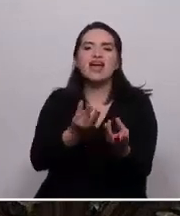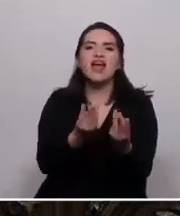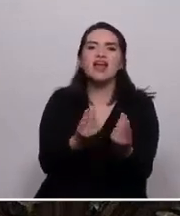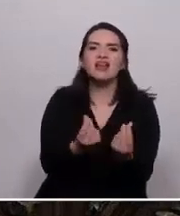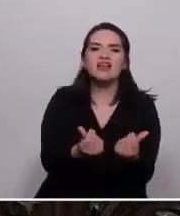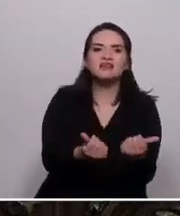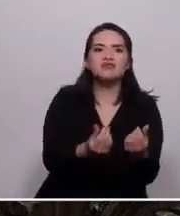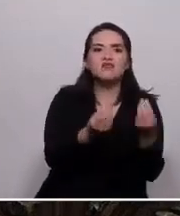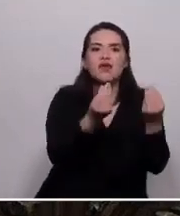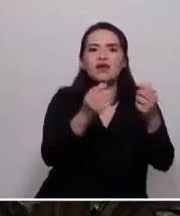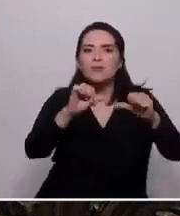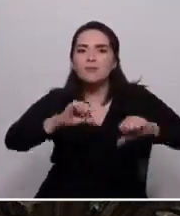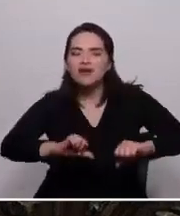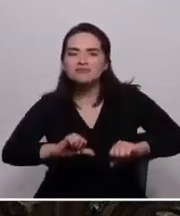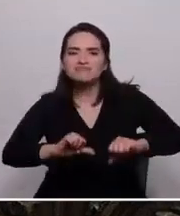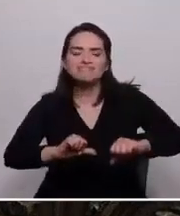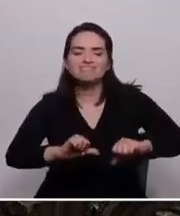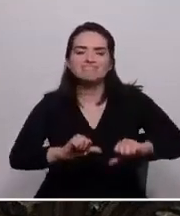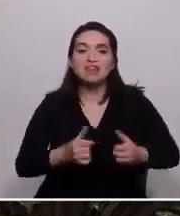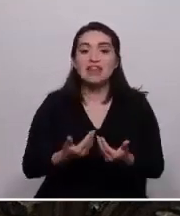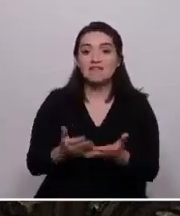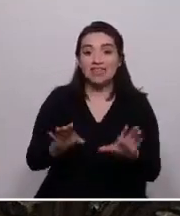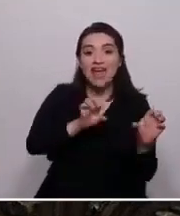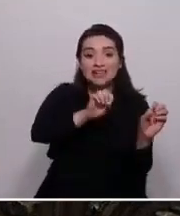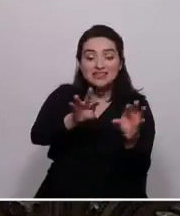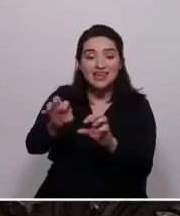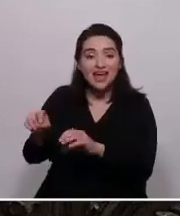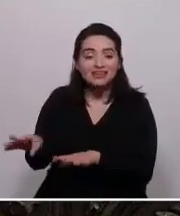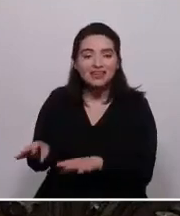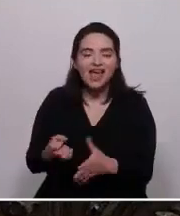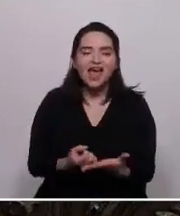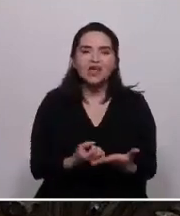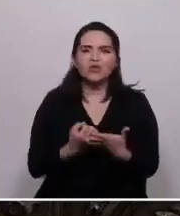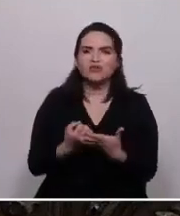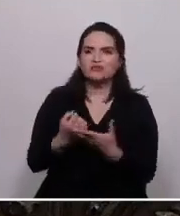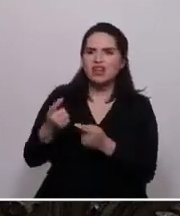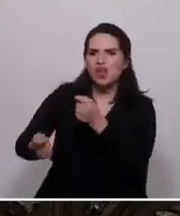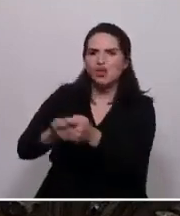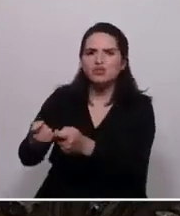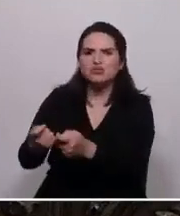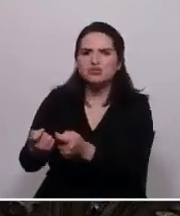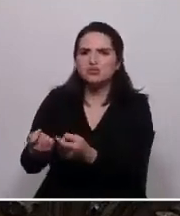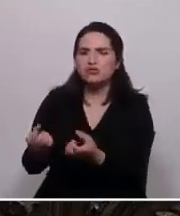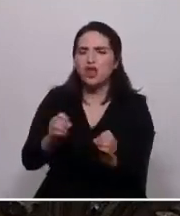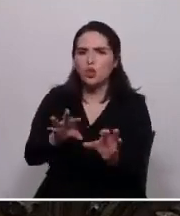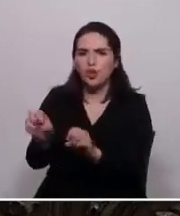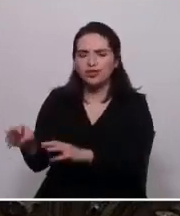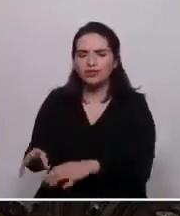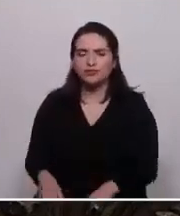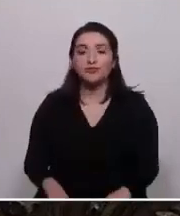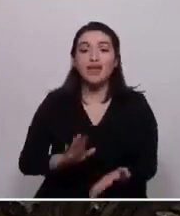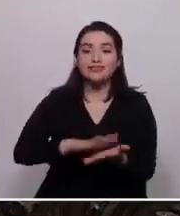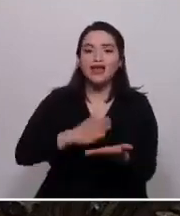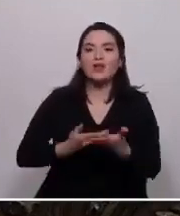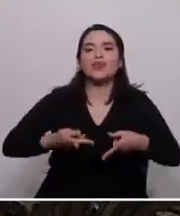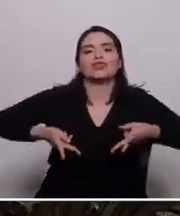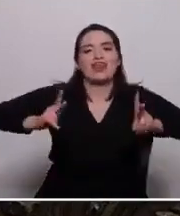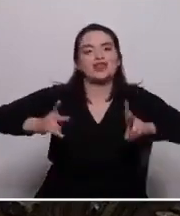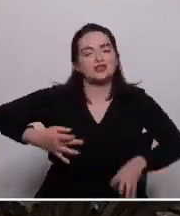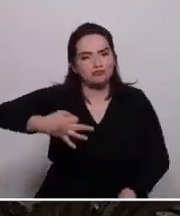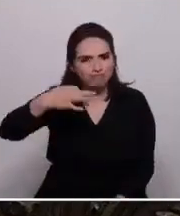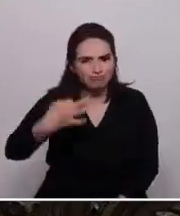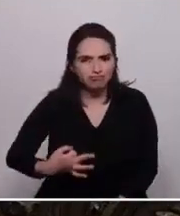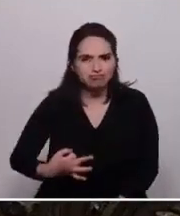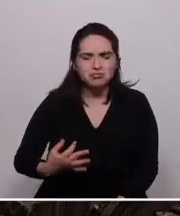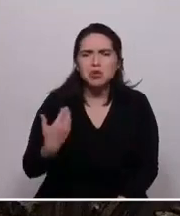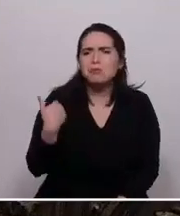y donde la libertad de enseñanza nos sirva para justificar negocios educativos, donde la salud sea un derecho garantizado, no